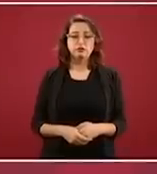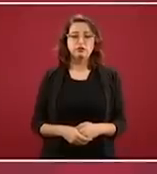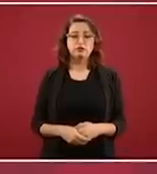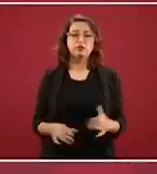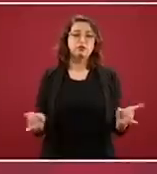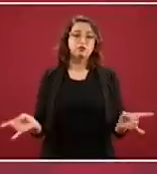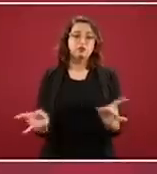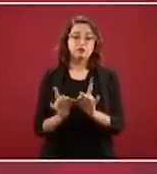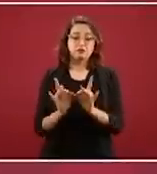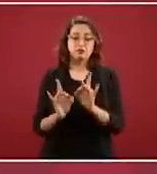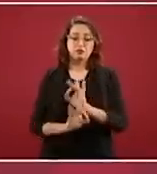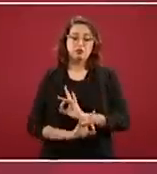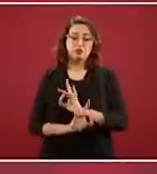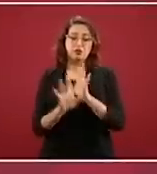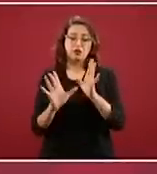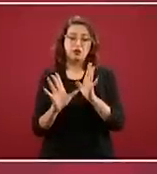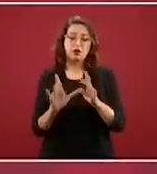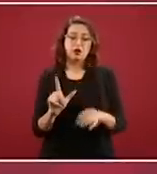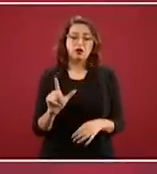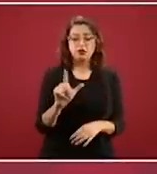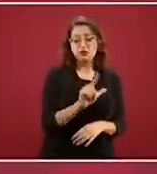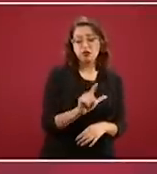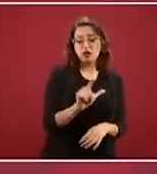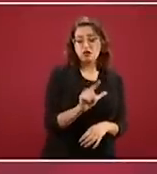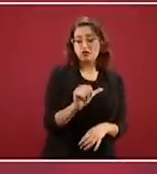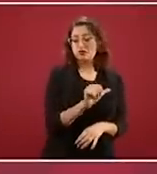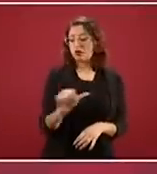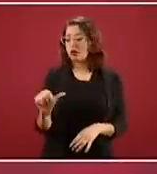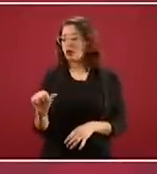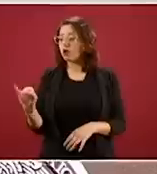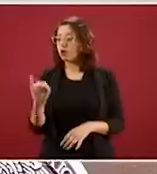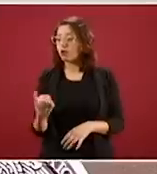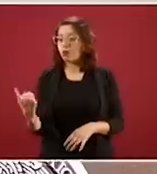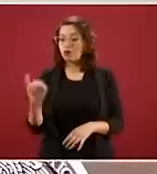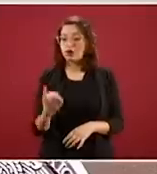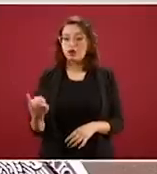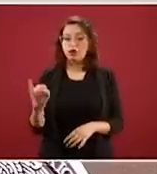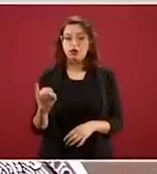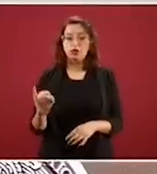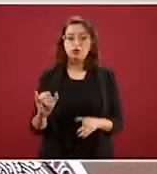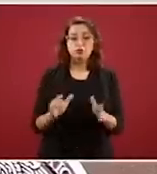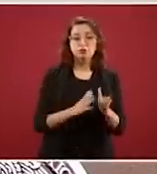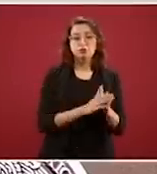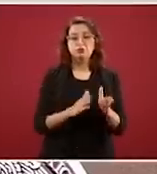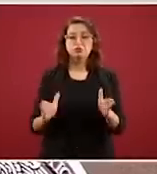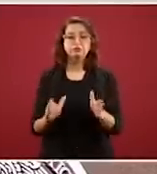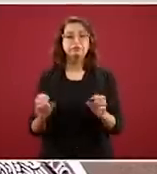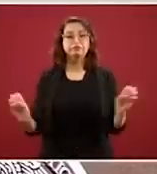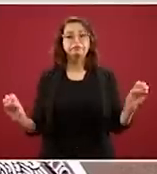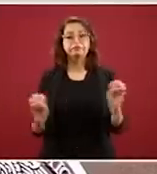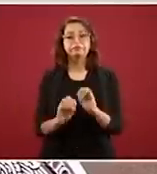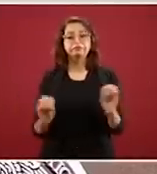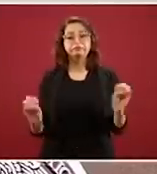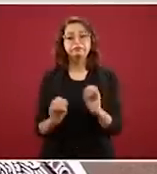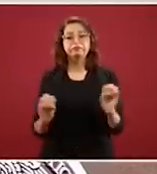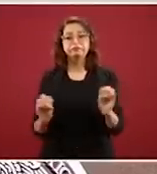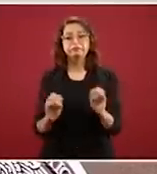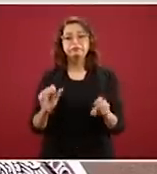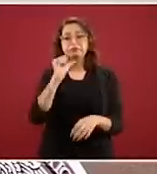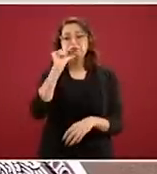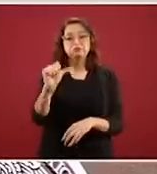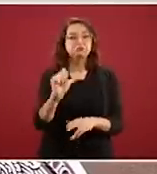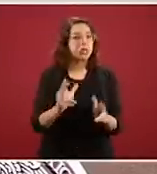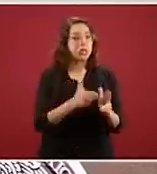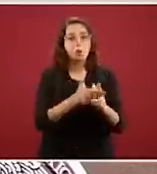suceder que de lunes a jueves no se registraran